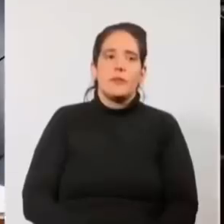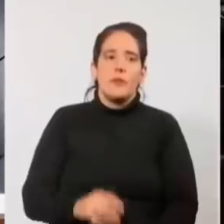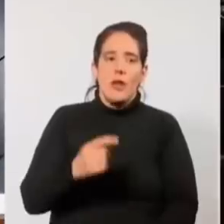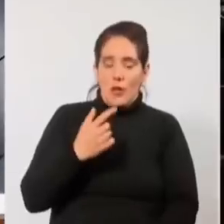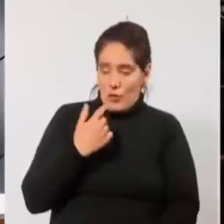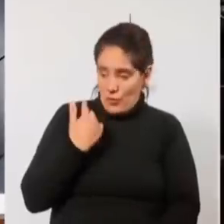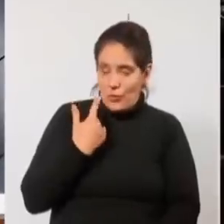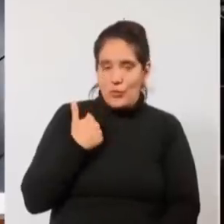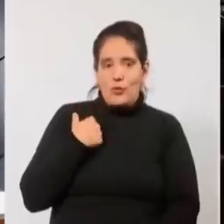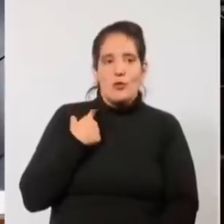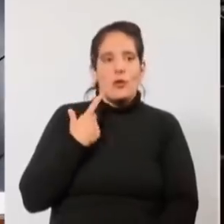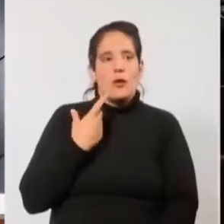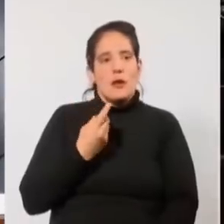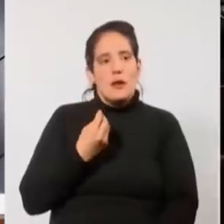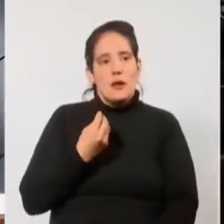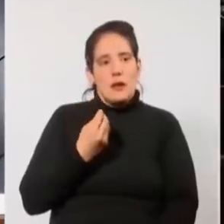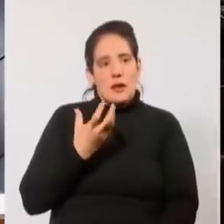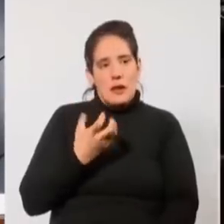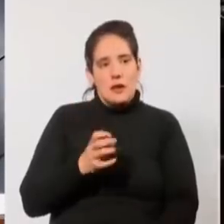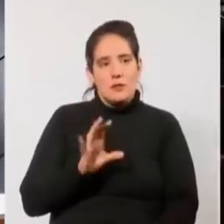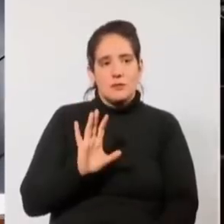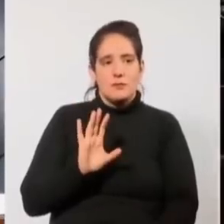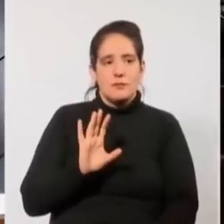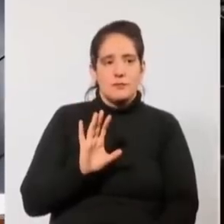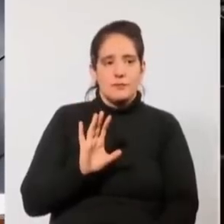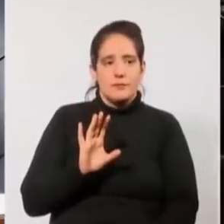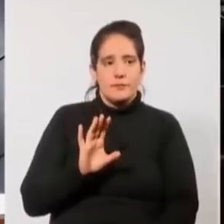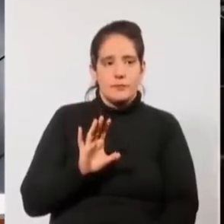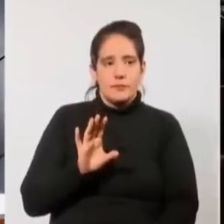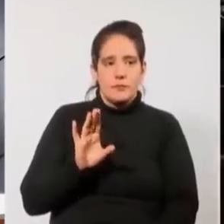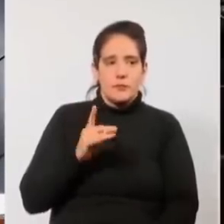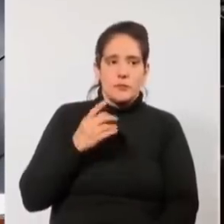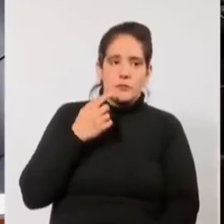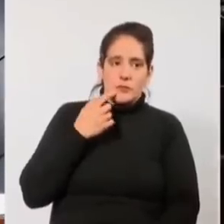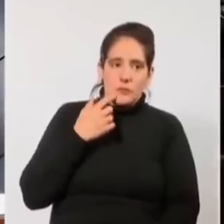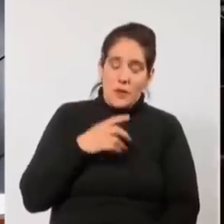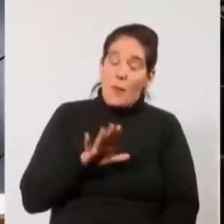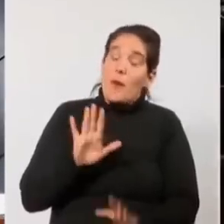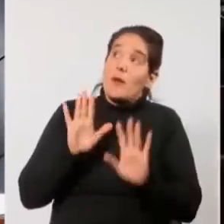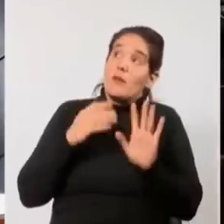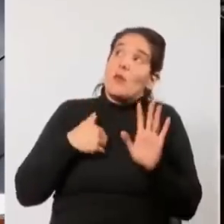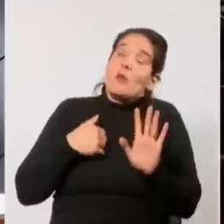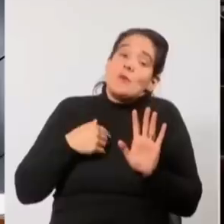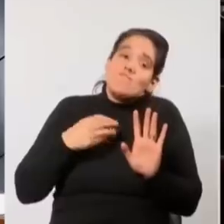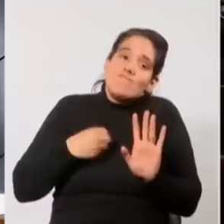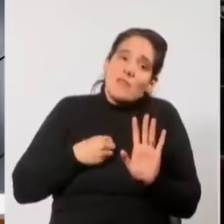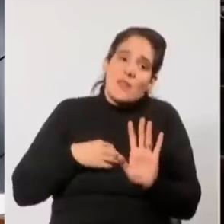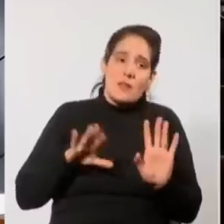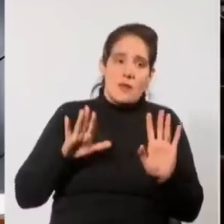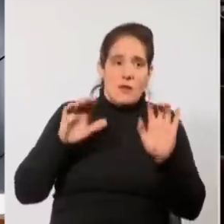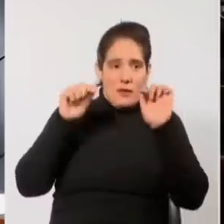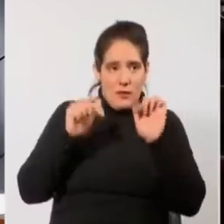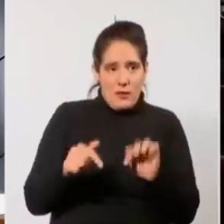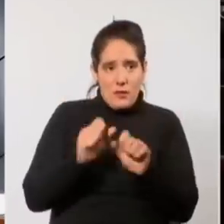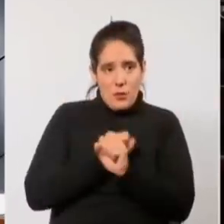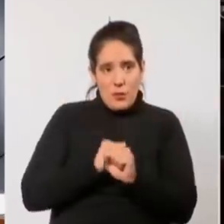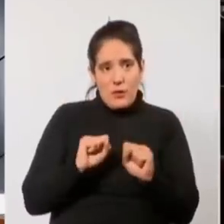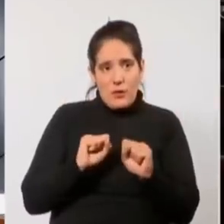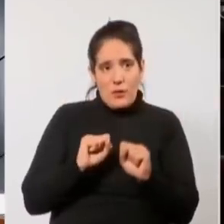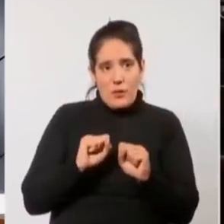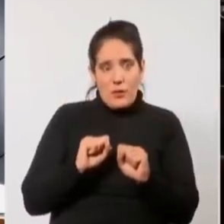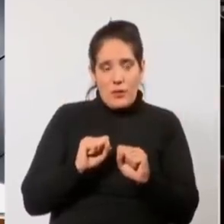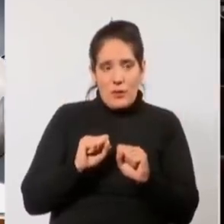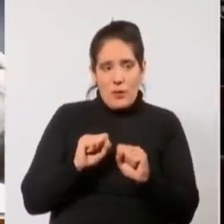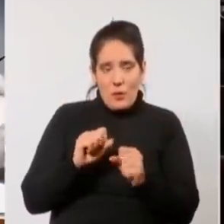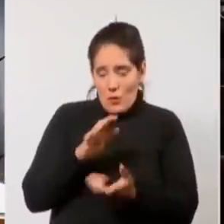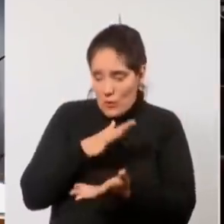nosotros teníamos expectativas, capaz que seguimos pecando de mucha inocencia, de que este pudiera ser un